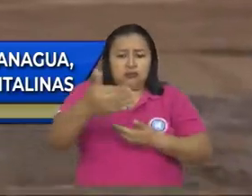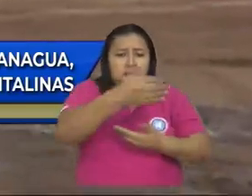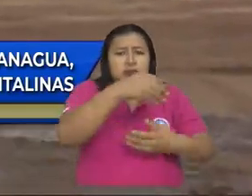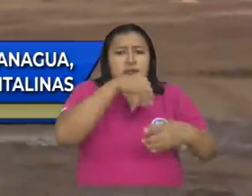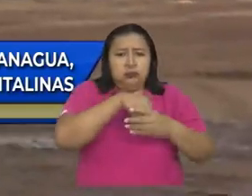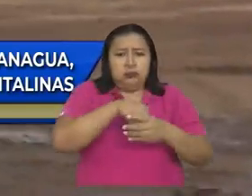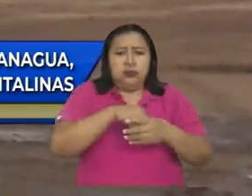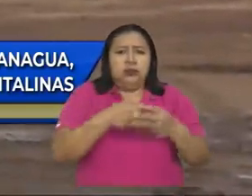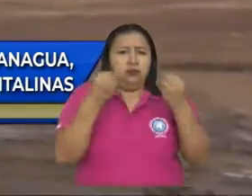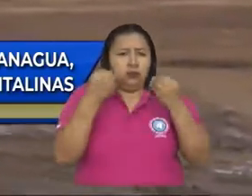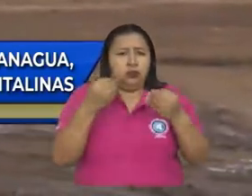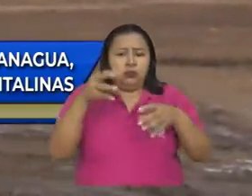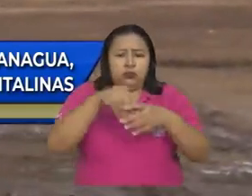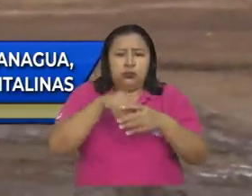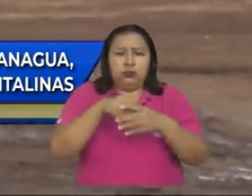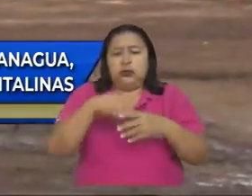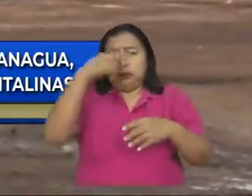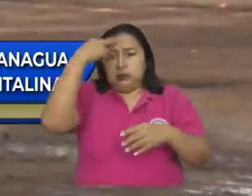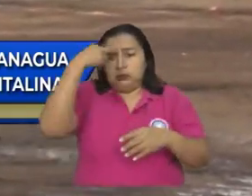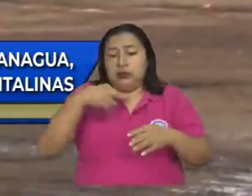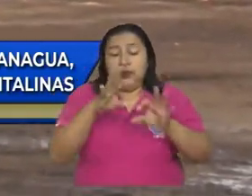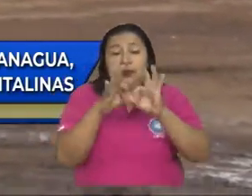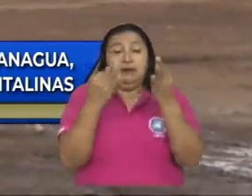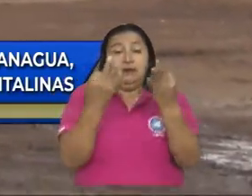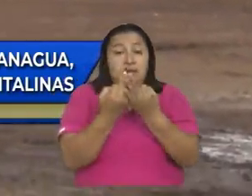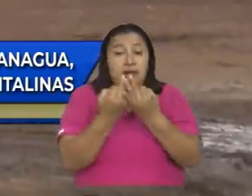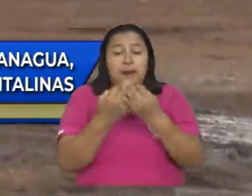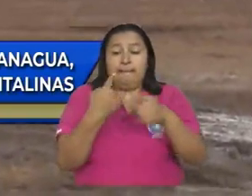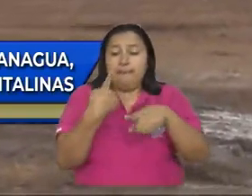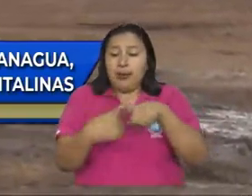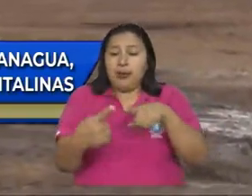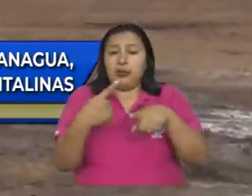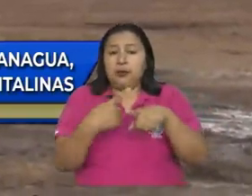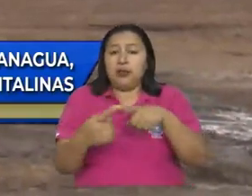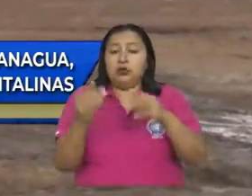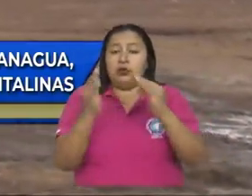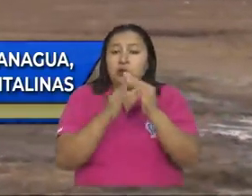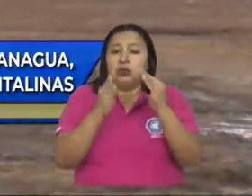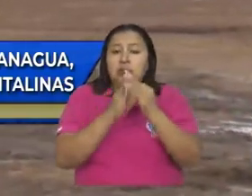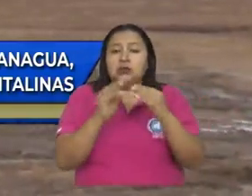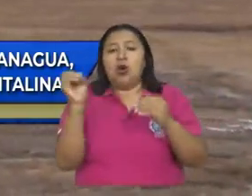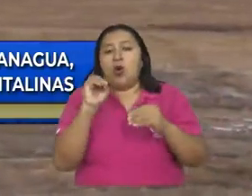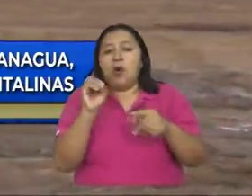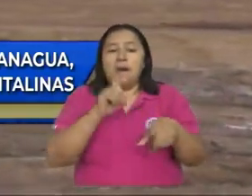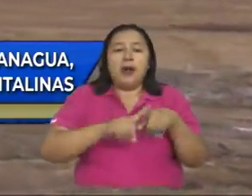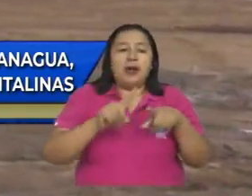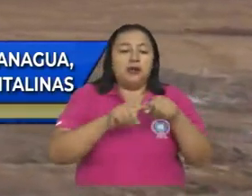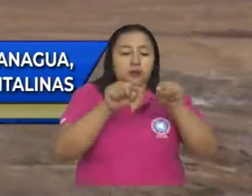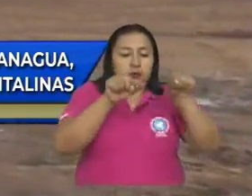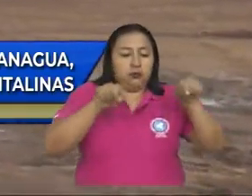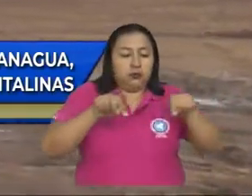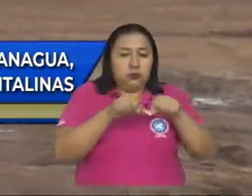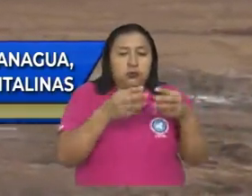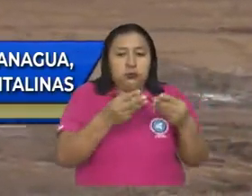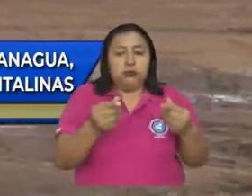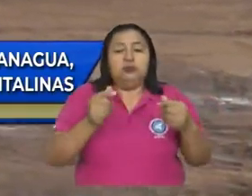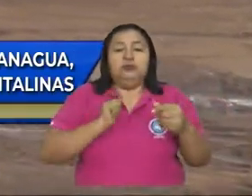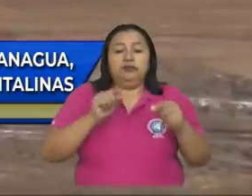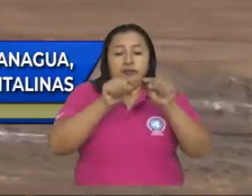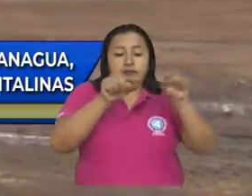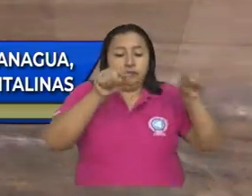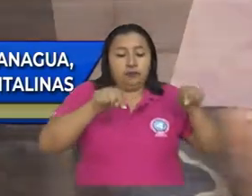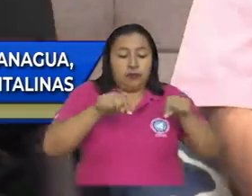Okay. Llenísima con la responsabilidad de la familia pagando su vivienda o pagando su terreno. En el caso de los terrenos